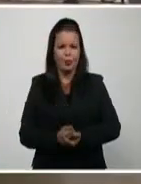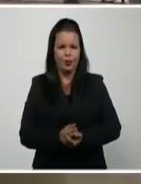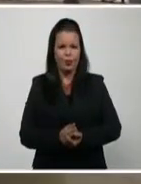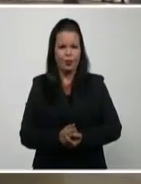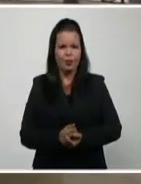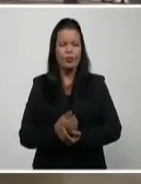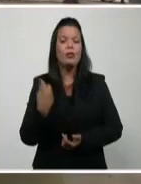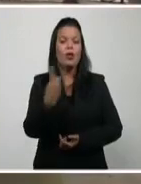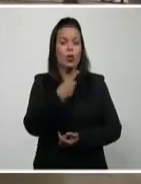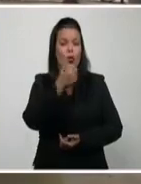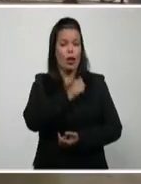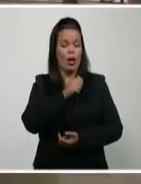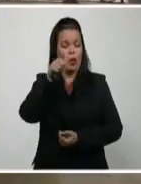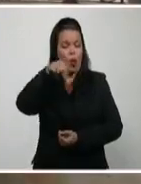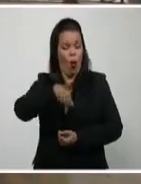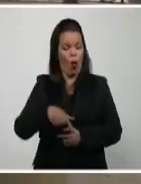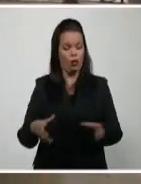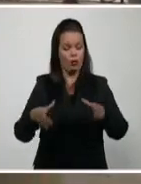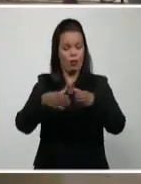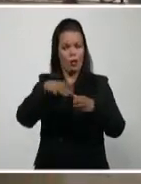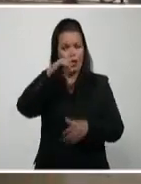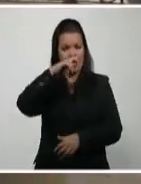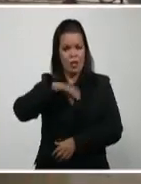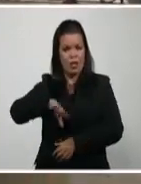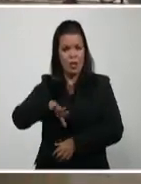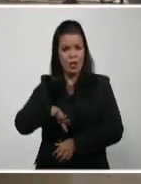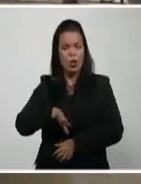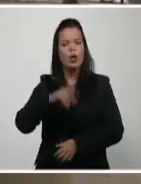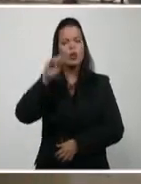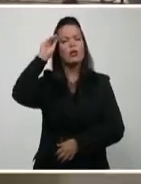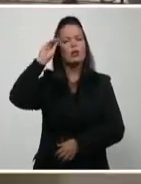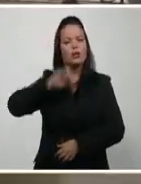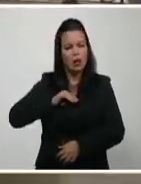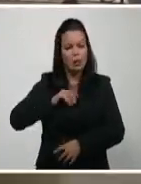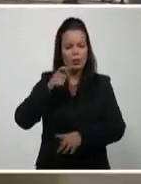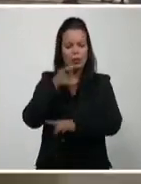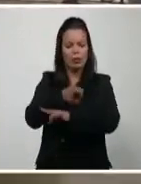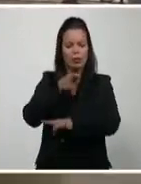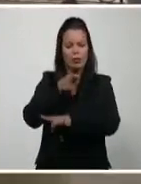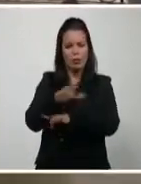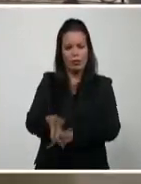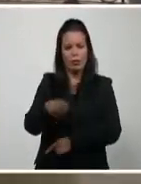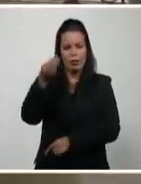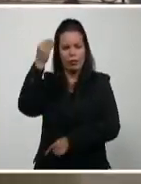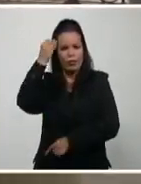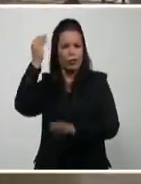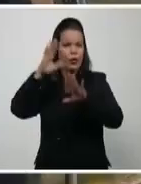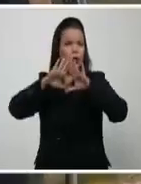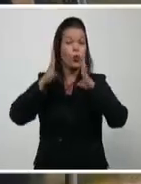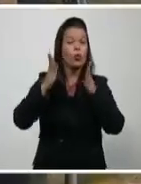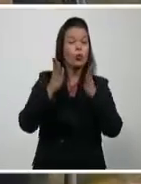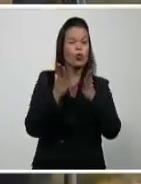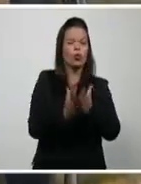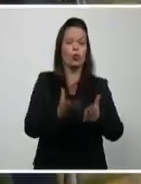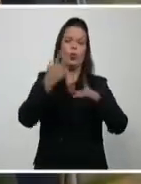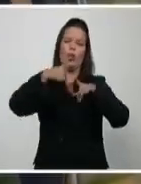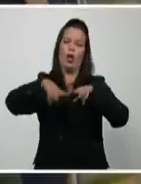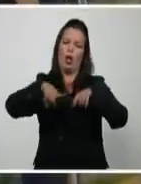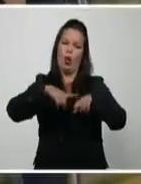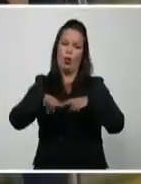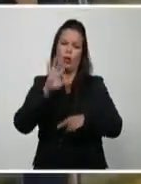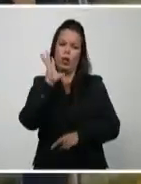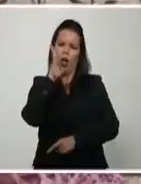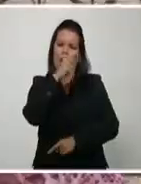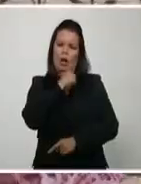hoy estén cercanos y estén creciendo también dentro de todo ese mundo que Teresita nos ha regalado, muy particular.